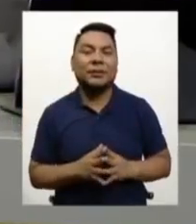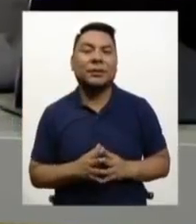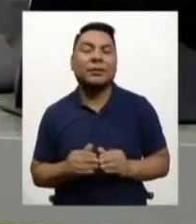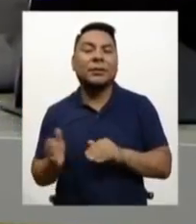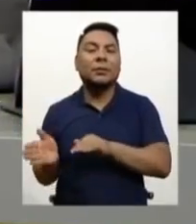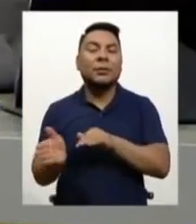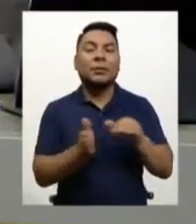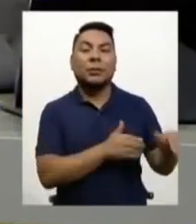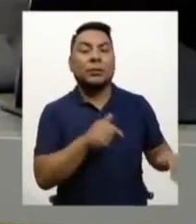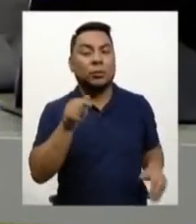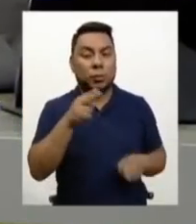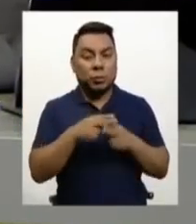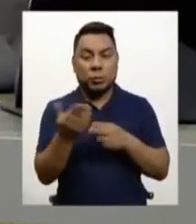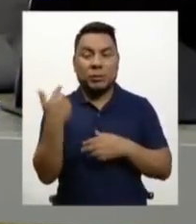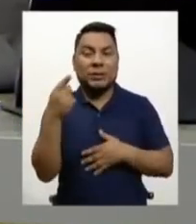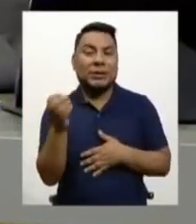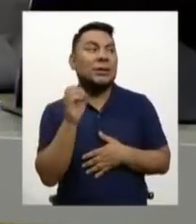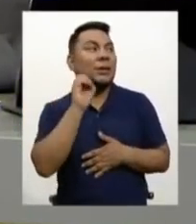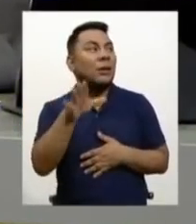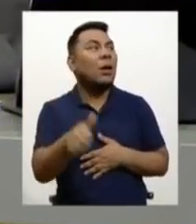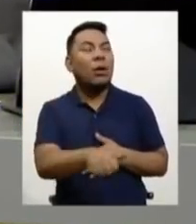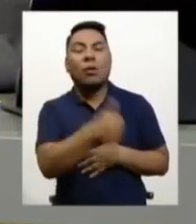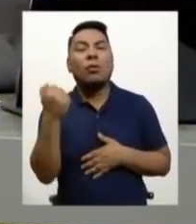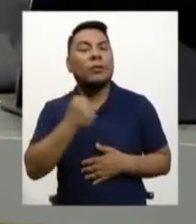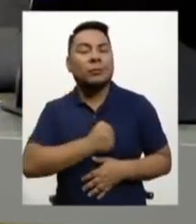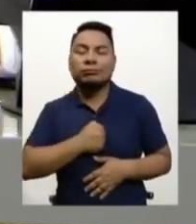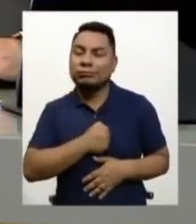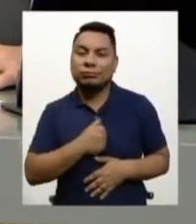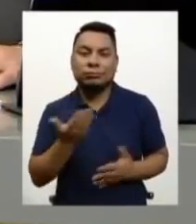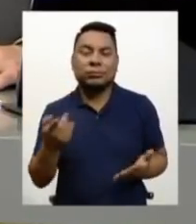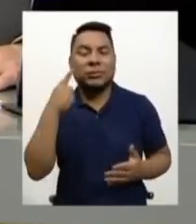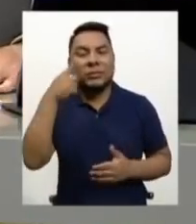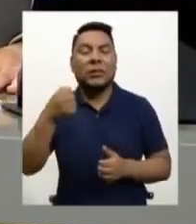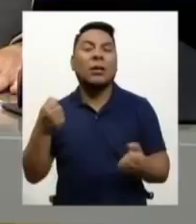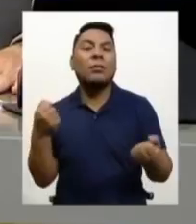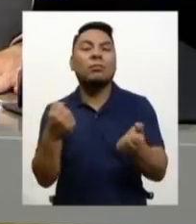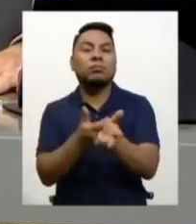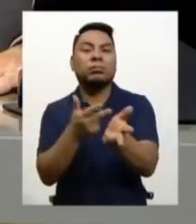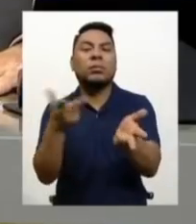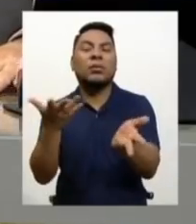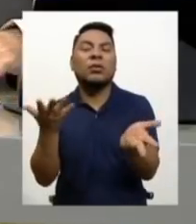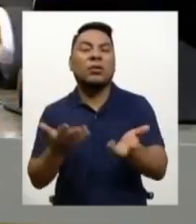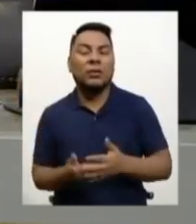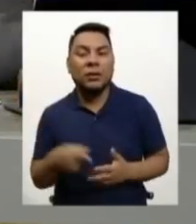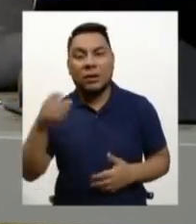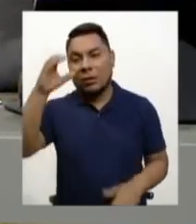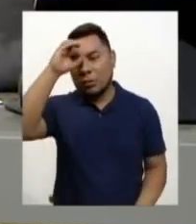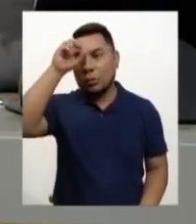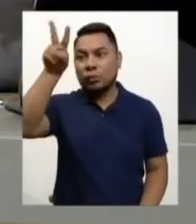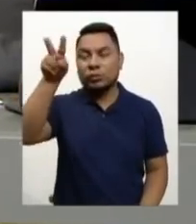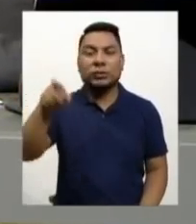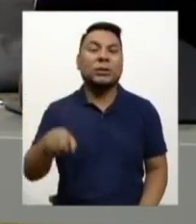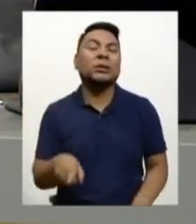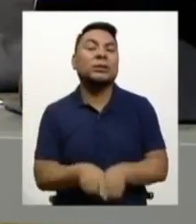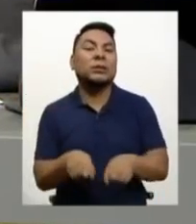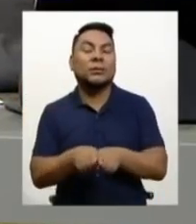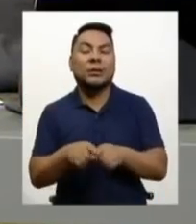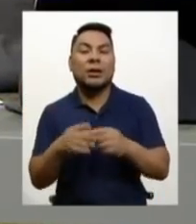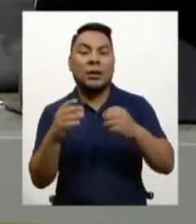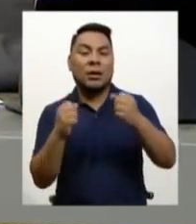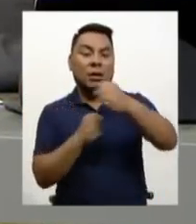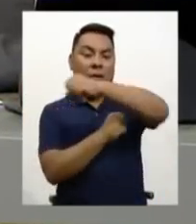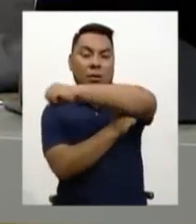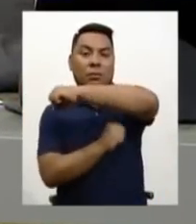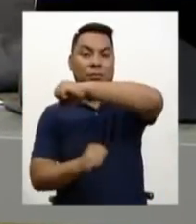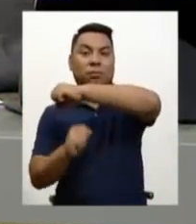Sí, hace unos instantes dimos cuenta de otro lamentable accidente registrado esta vez en la convención en el Cusco, la caída de un